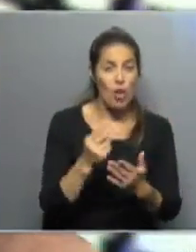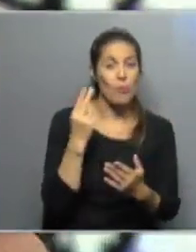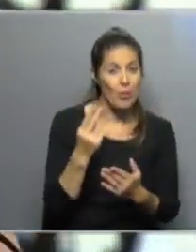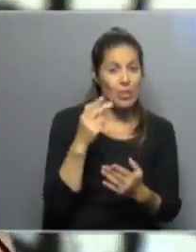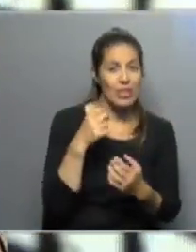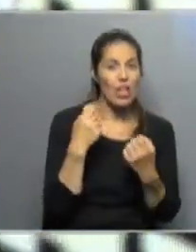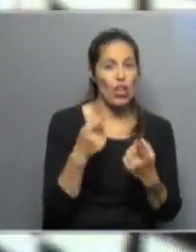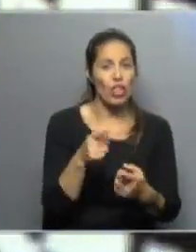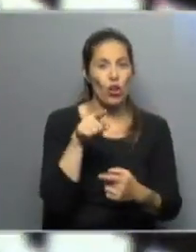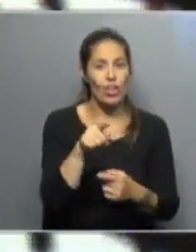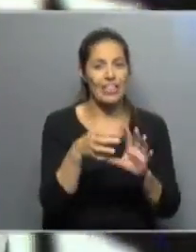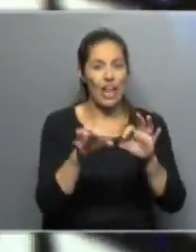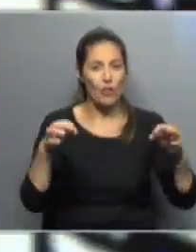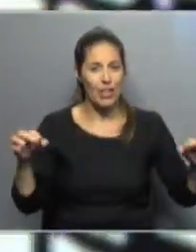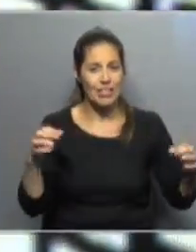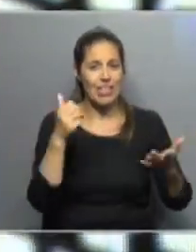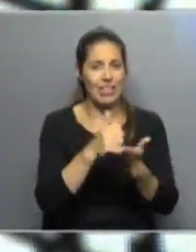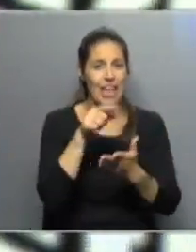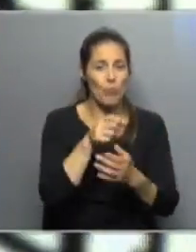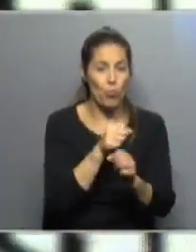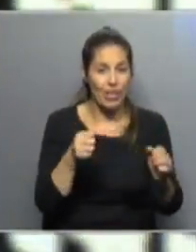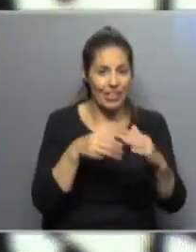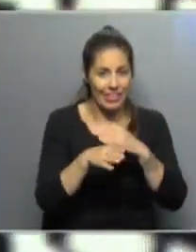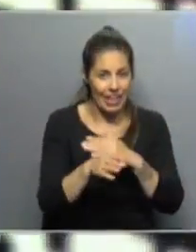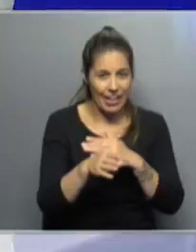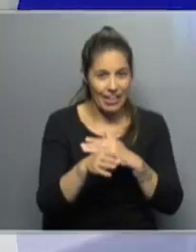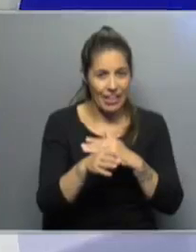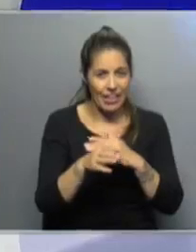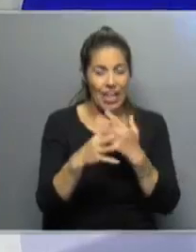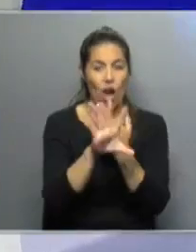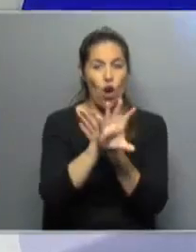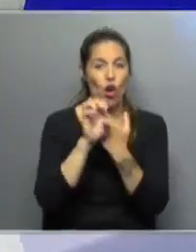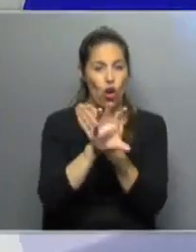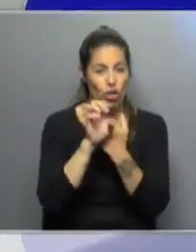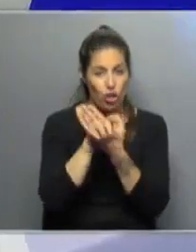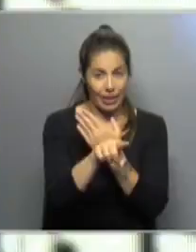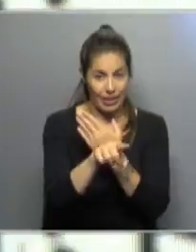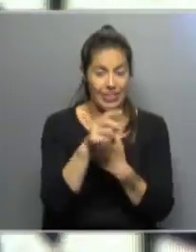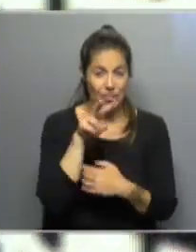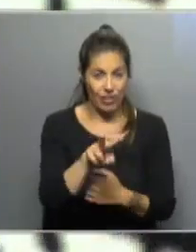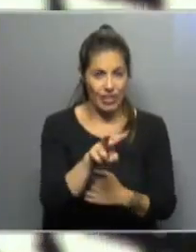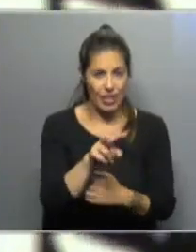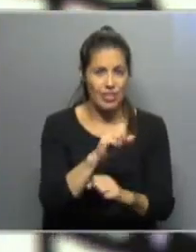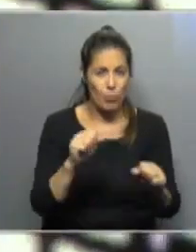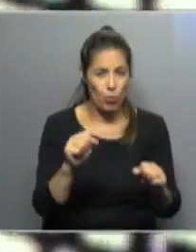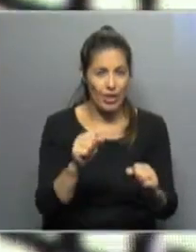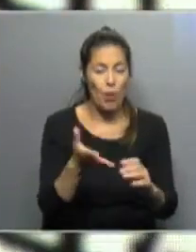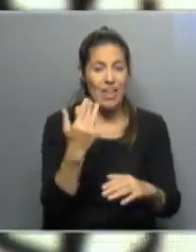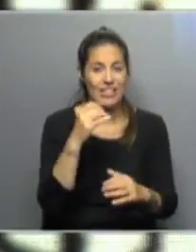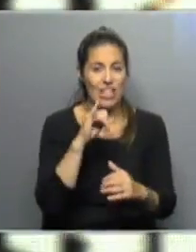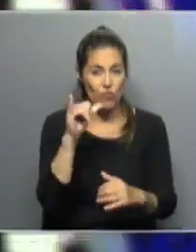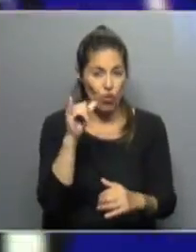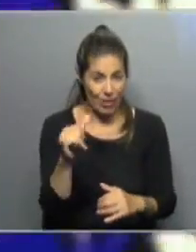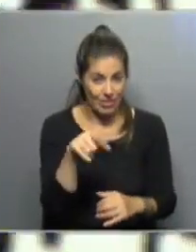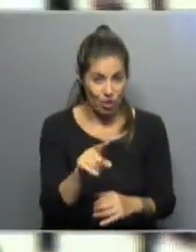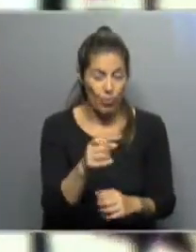los dejo con esta frase que está allí. Pueden entrar, decíamos que en el código QR que se veía ahí, se puede obtener más información,